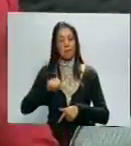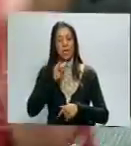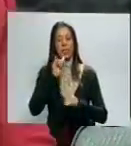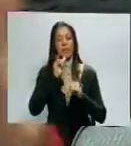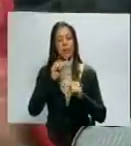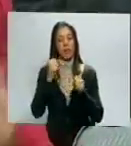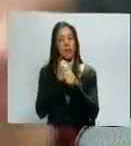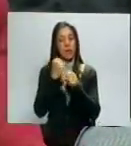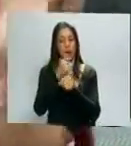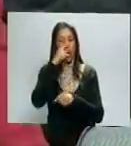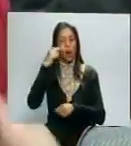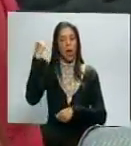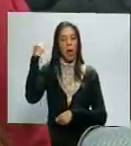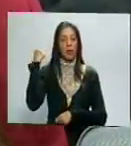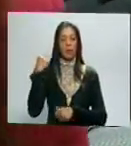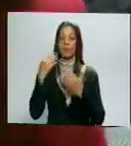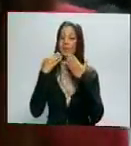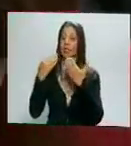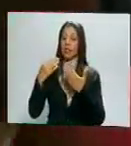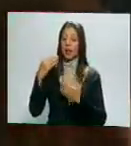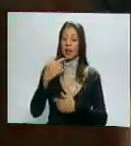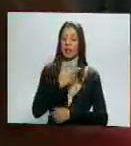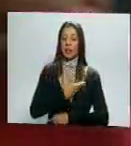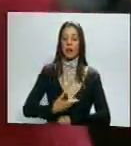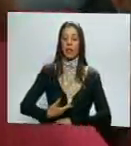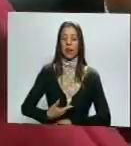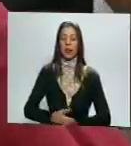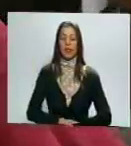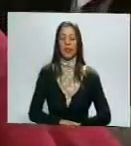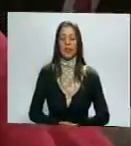gracias, compañera presidenta, junta directiva.